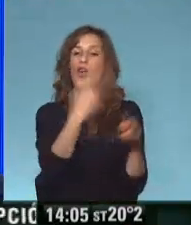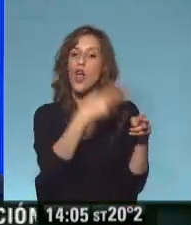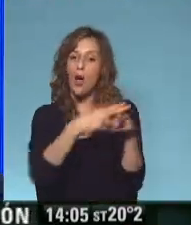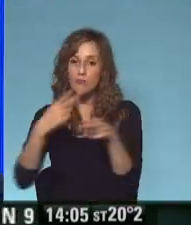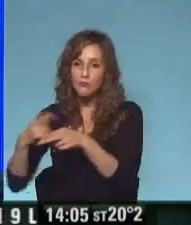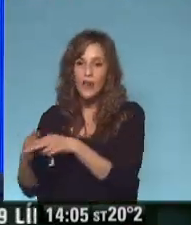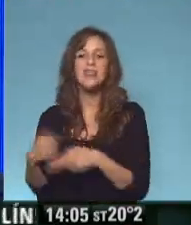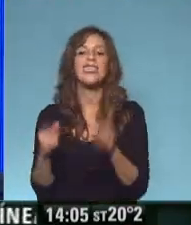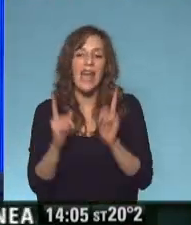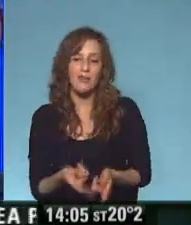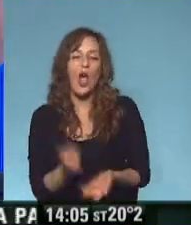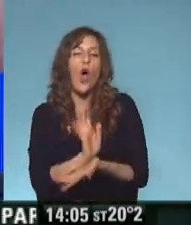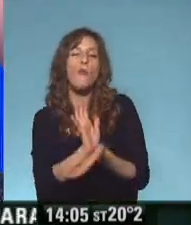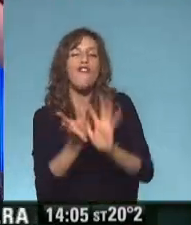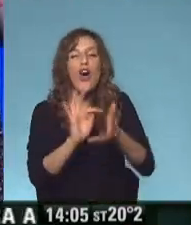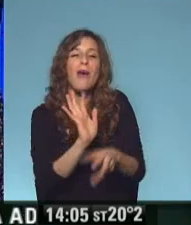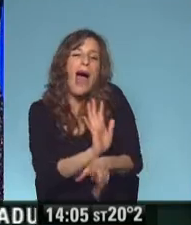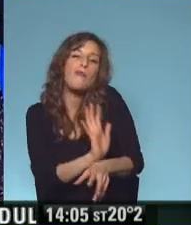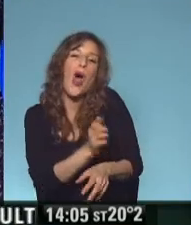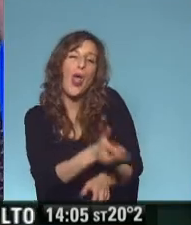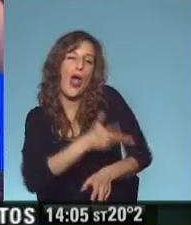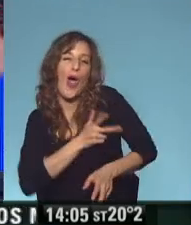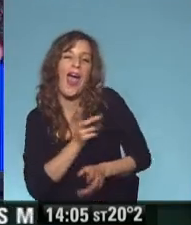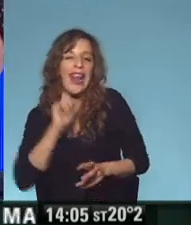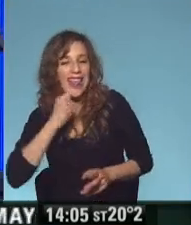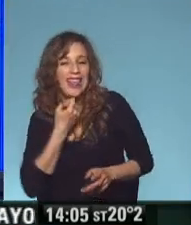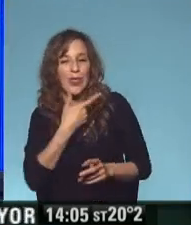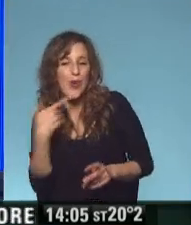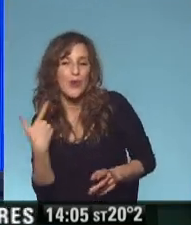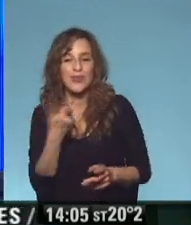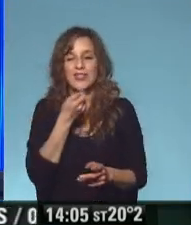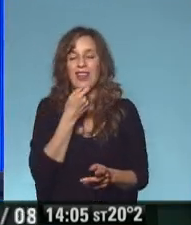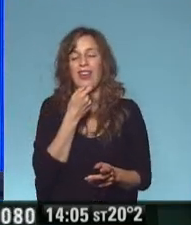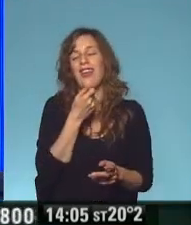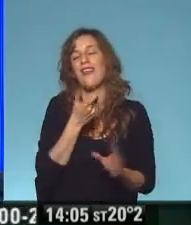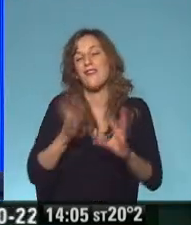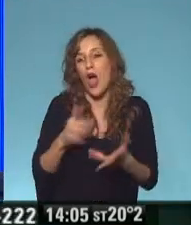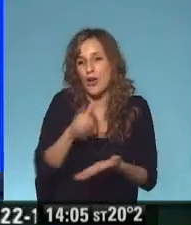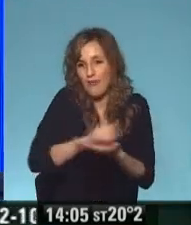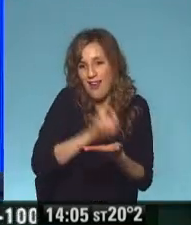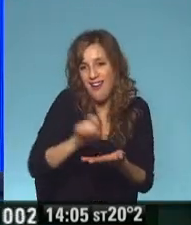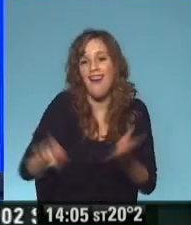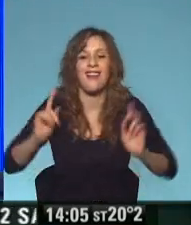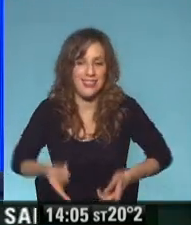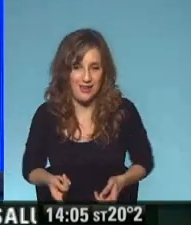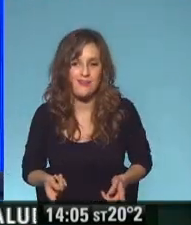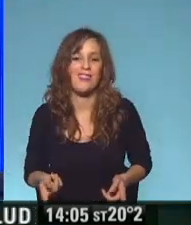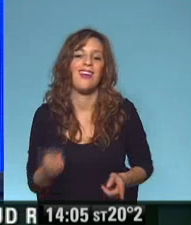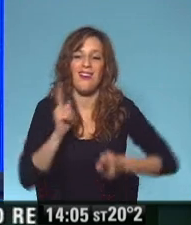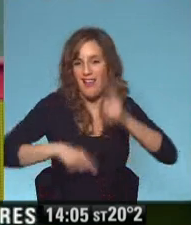maneras cariñosas, los apodos que nos dicen amigos, amigas. Aprendimos a escribirlos y a relacionarlos entre